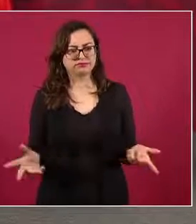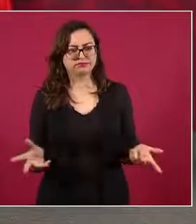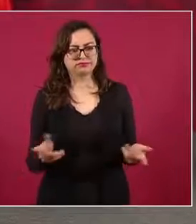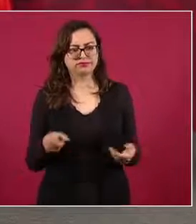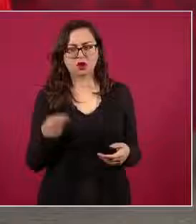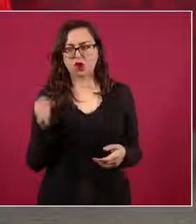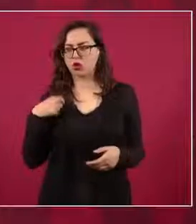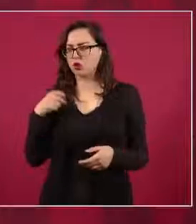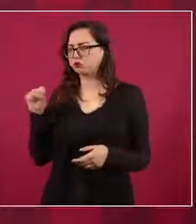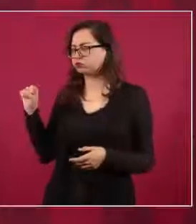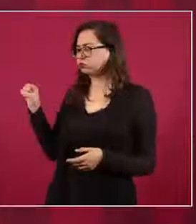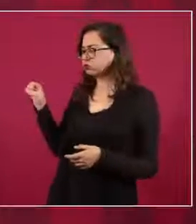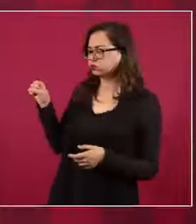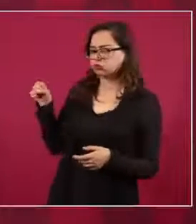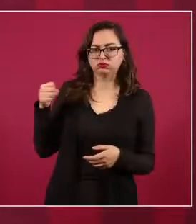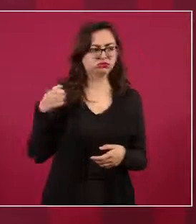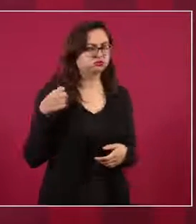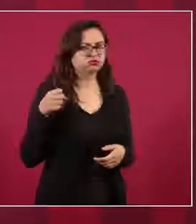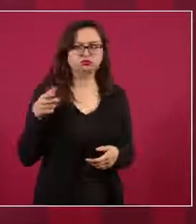crea.